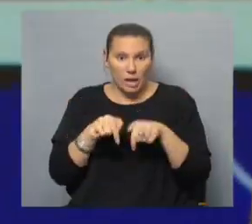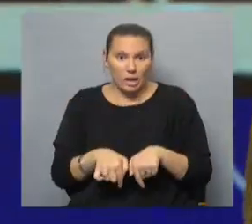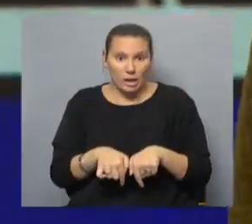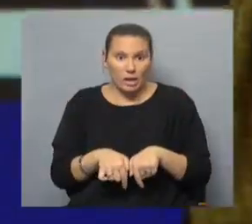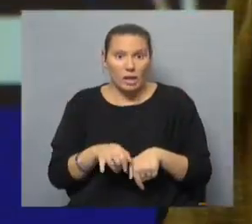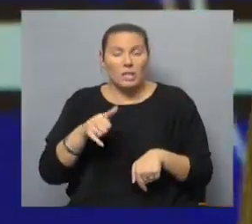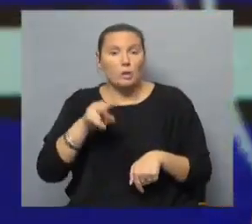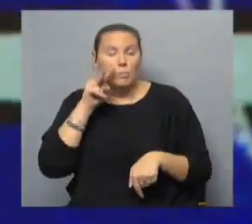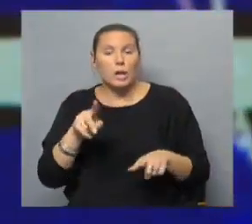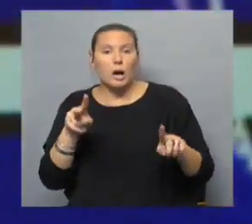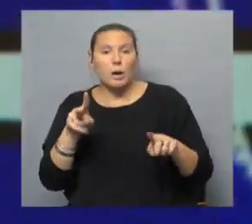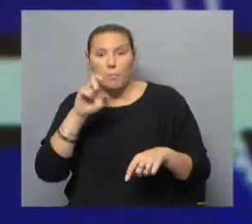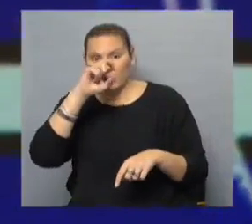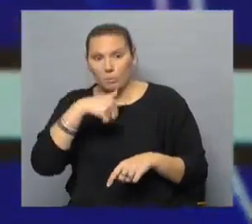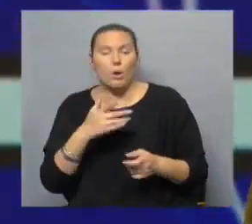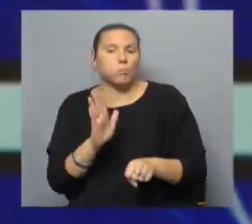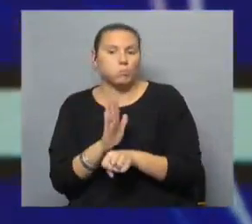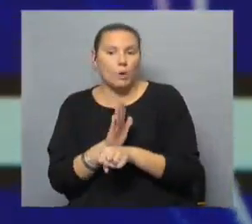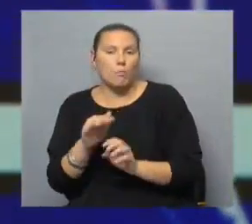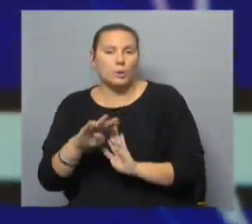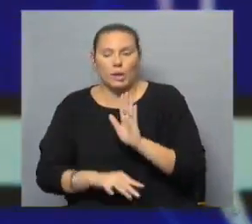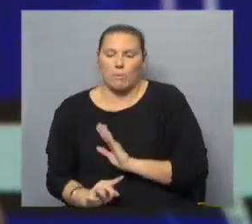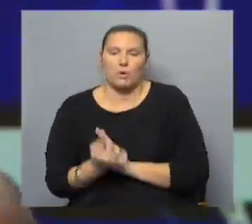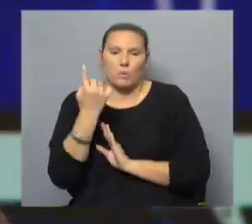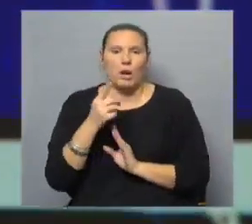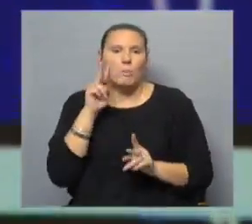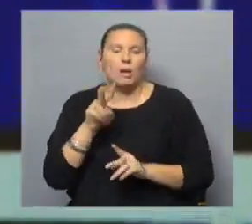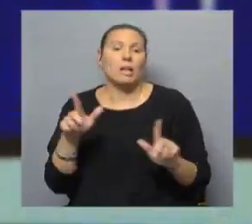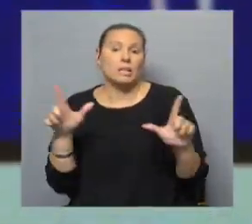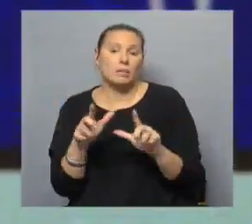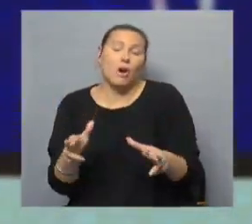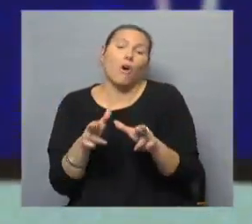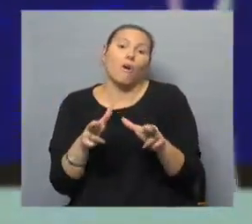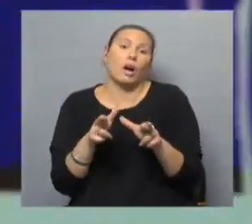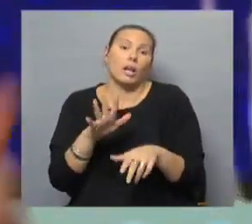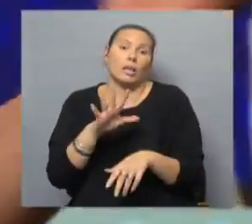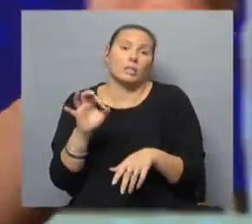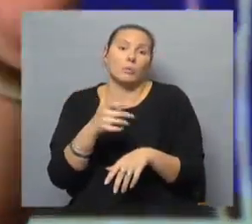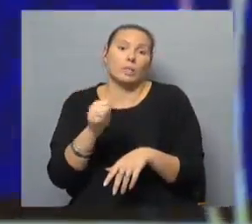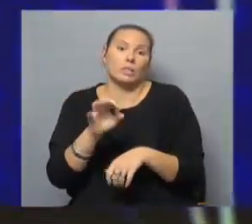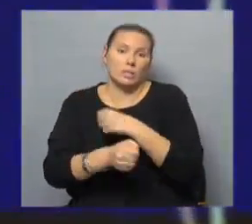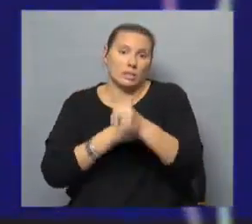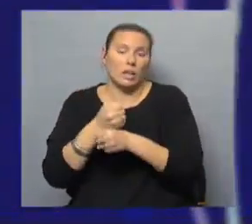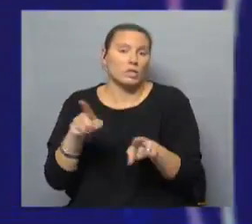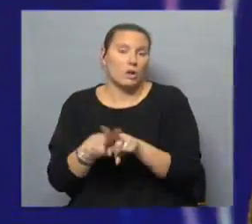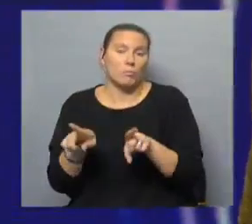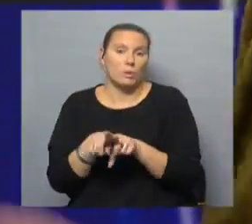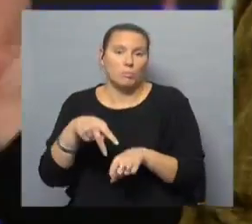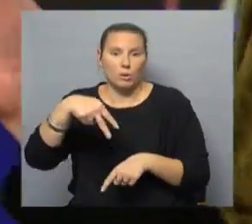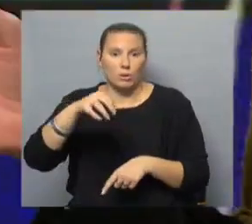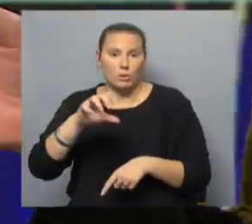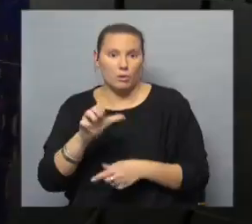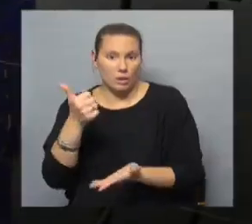así que Mira Montevideo es mi aventujuego. A partir de hoy me van a ver en la televisión, ojalá, como 50 o 60 años, como estamos viendo a Noé acá en la